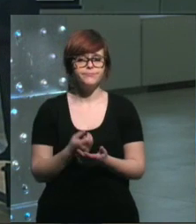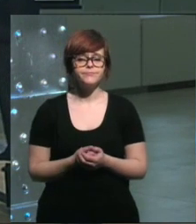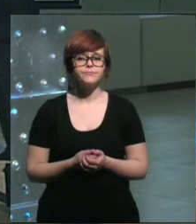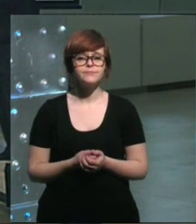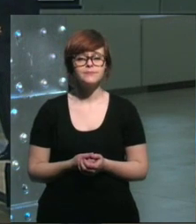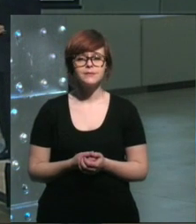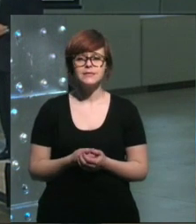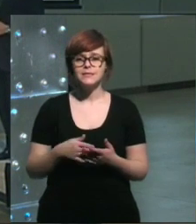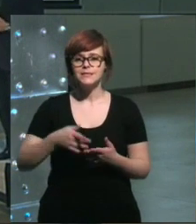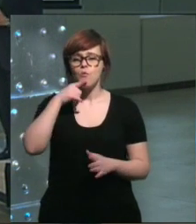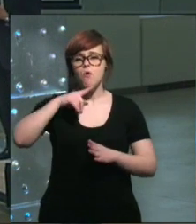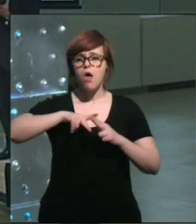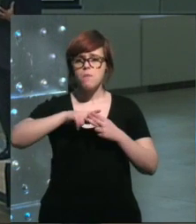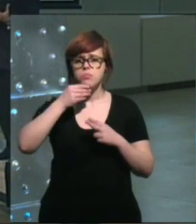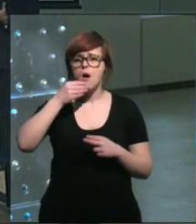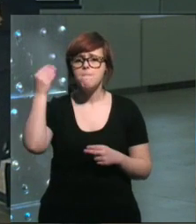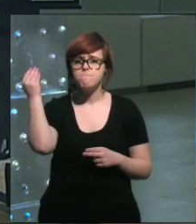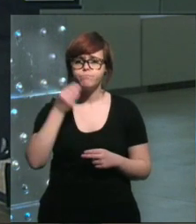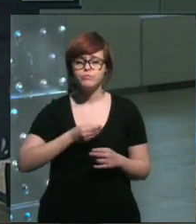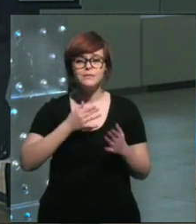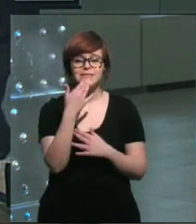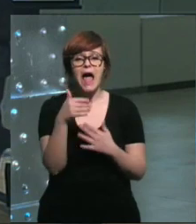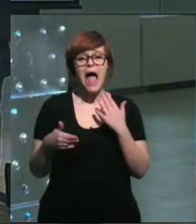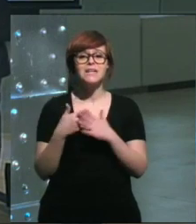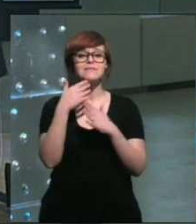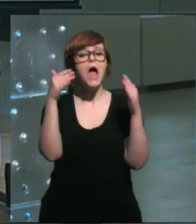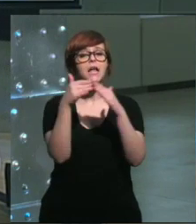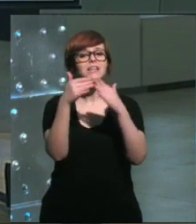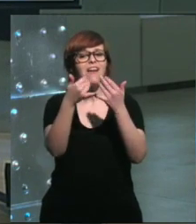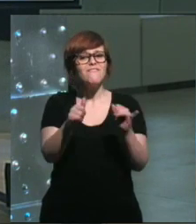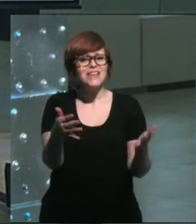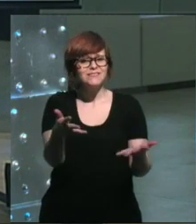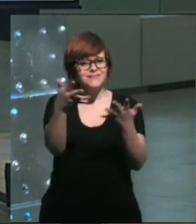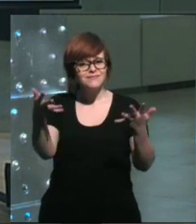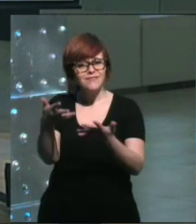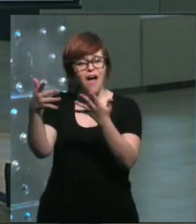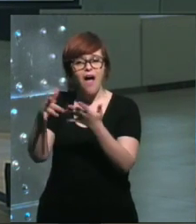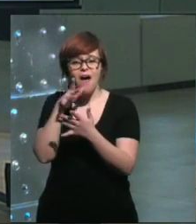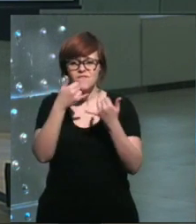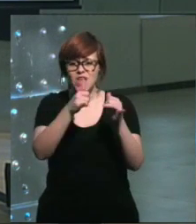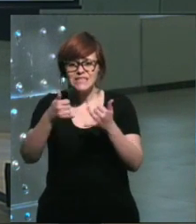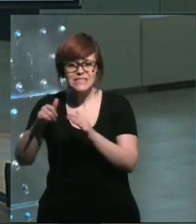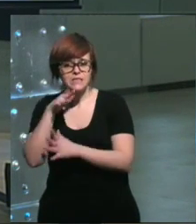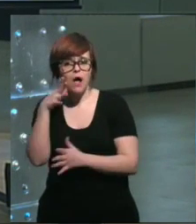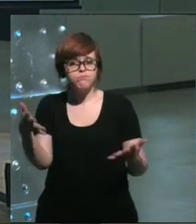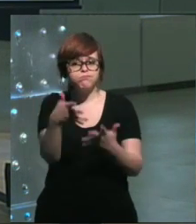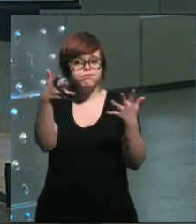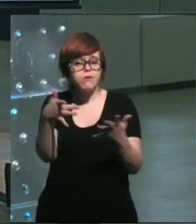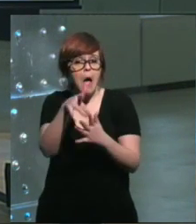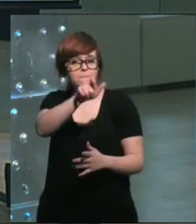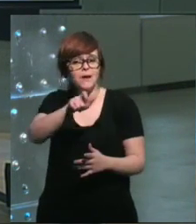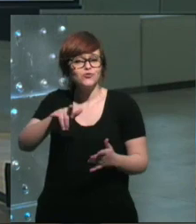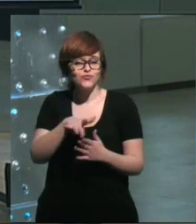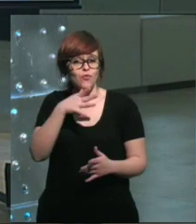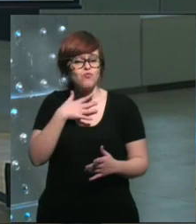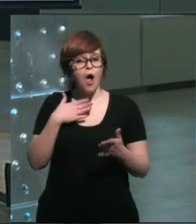Era tan sofisticado que si le pedíamos a la gente que hiciera fiestas en sus casas, hicimos miles y miles de fiestas que se organizaron, y eran personas que eran